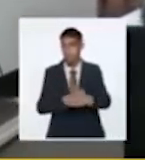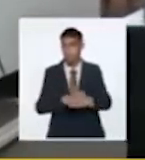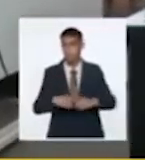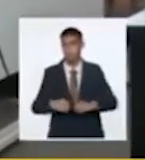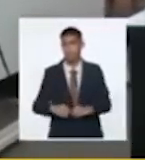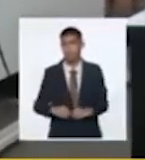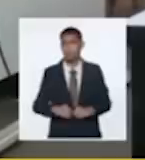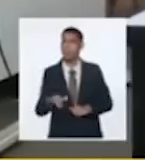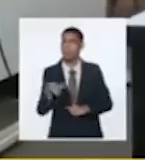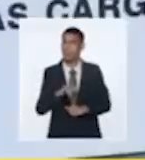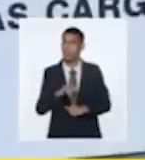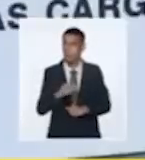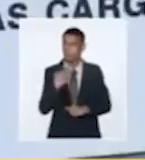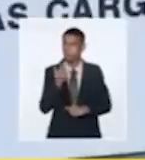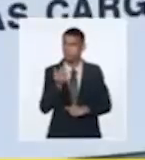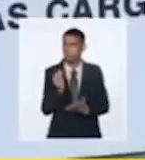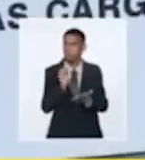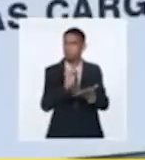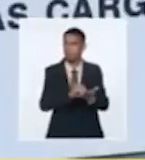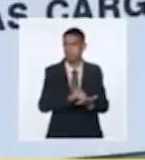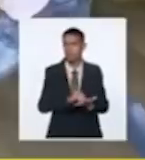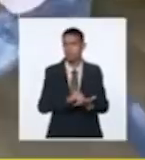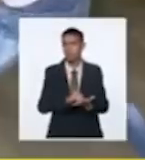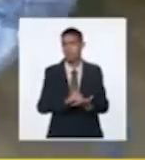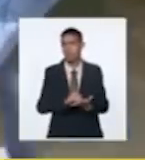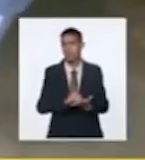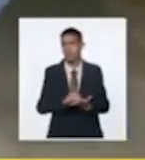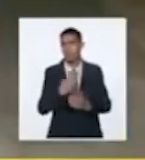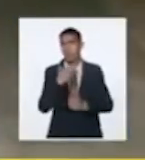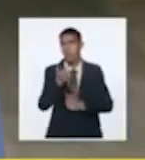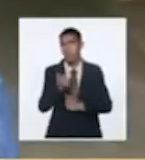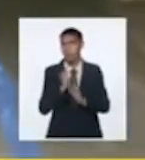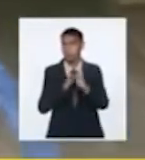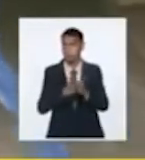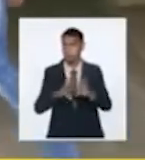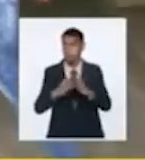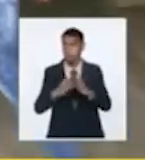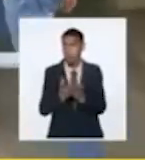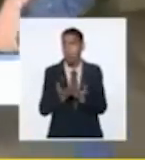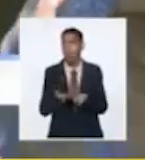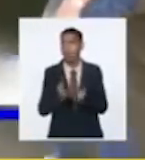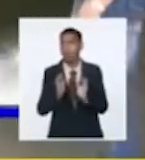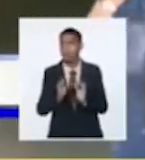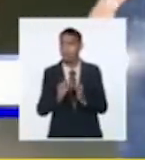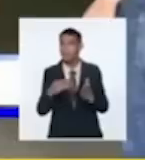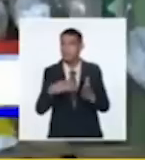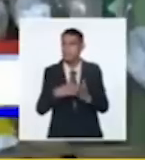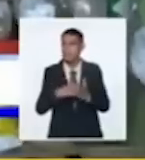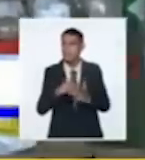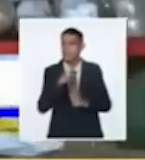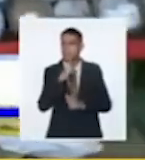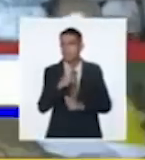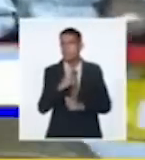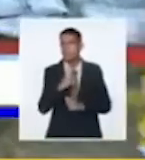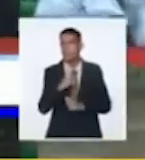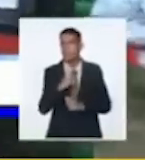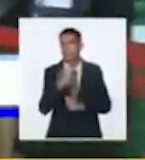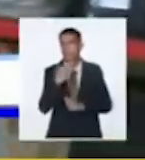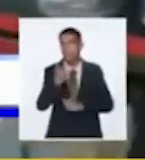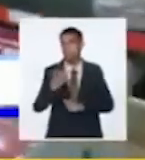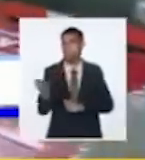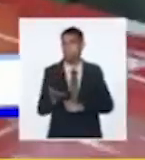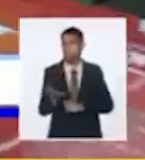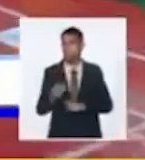vez erradicar definitivamente trabas que restan eficiencia ahora y sí rapidez la van